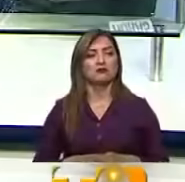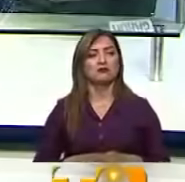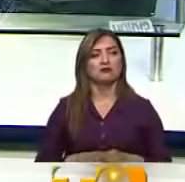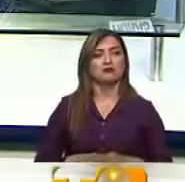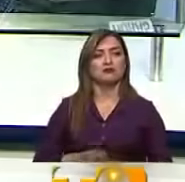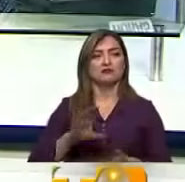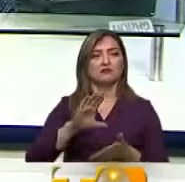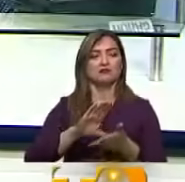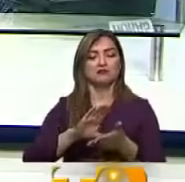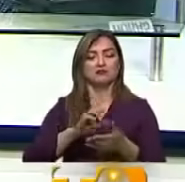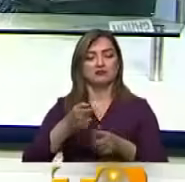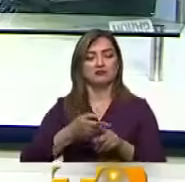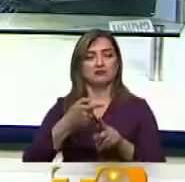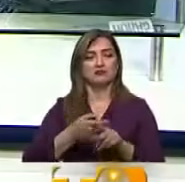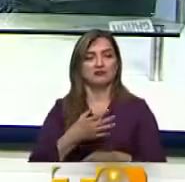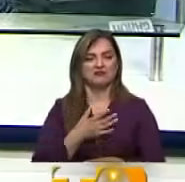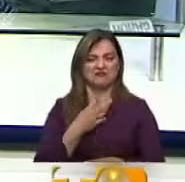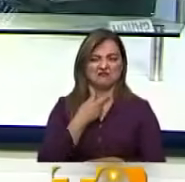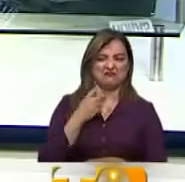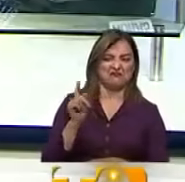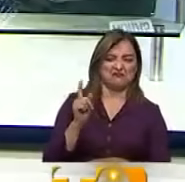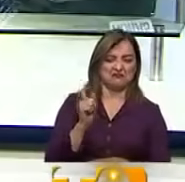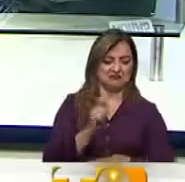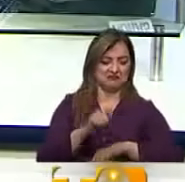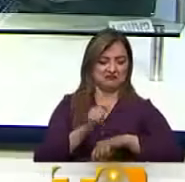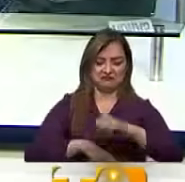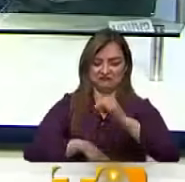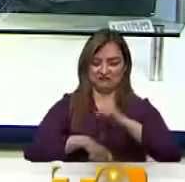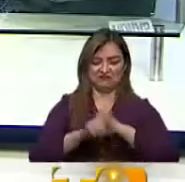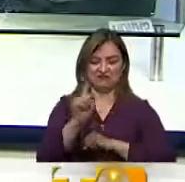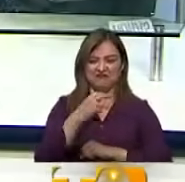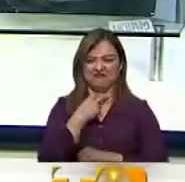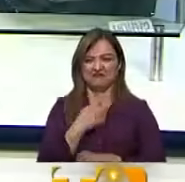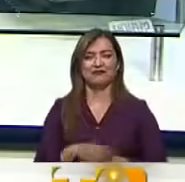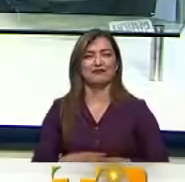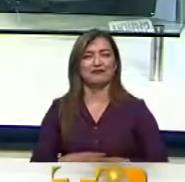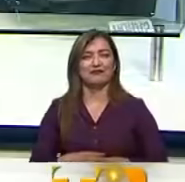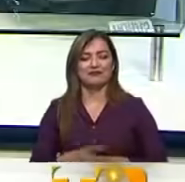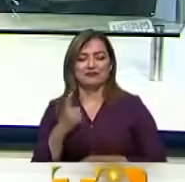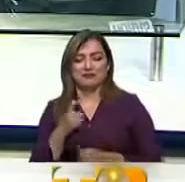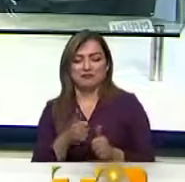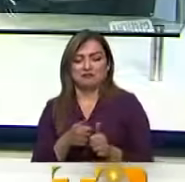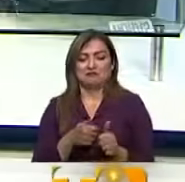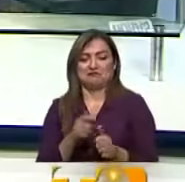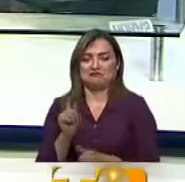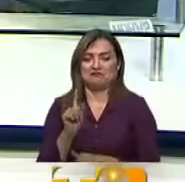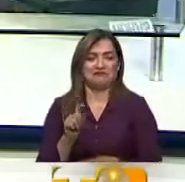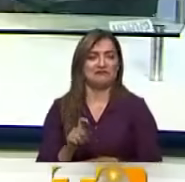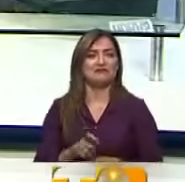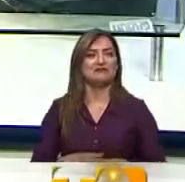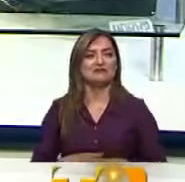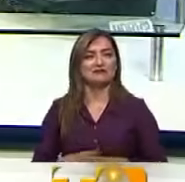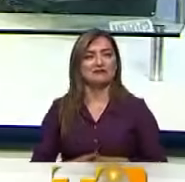Mercado Central. La verdad es que a mí me da un poquito de miedo la ortiga, así que... Sígueme, sígueme. No, tampoco necesito. Está